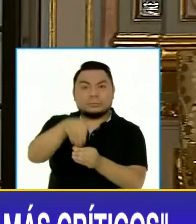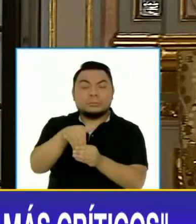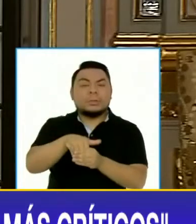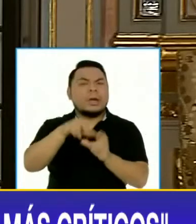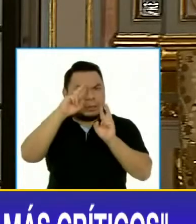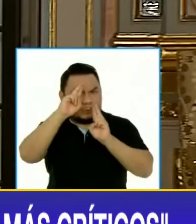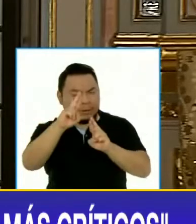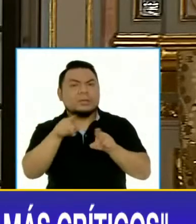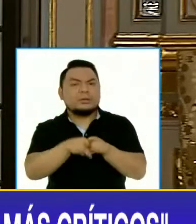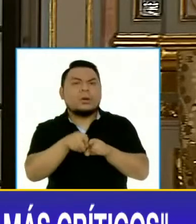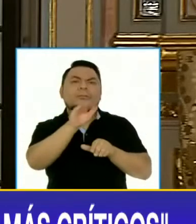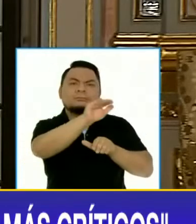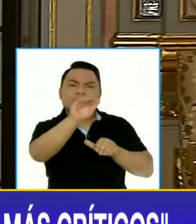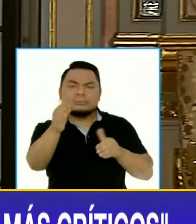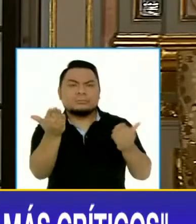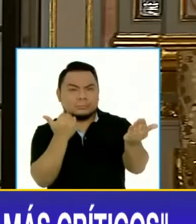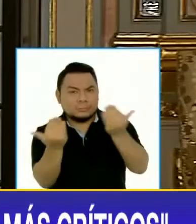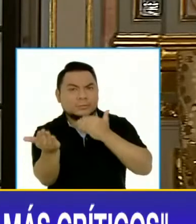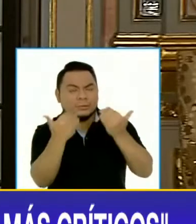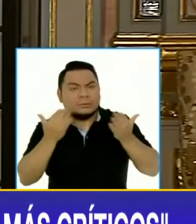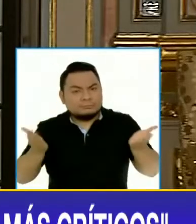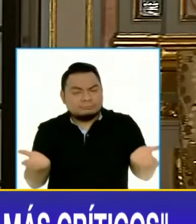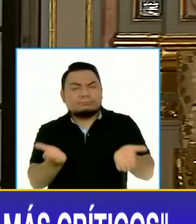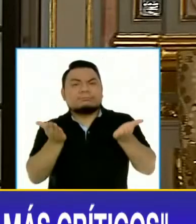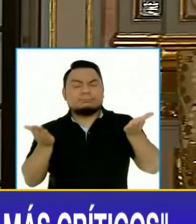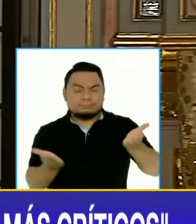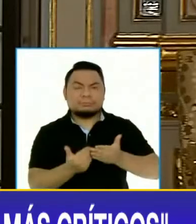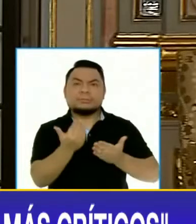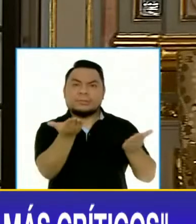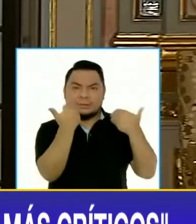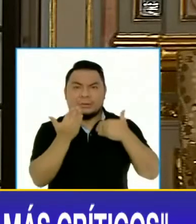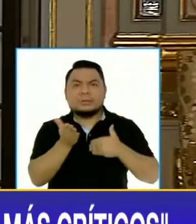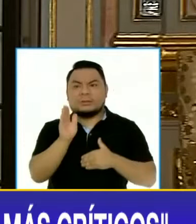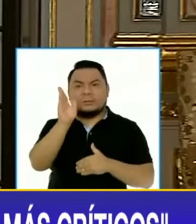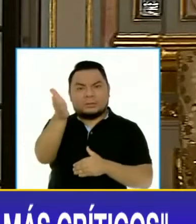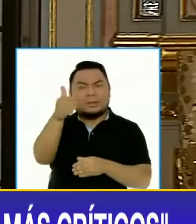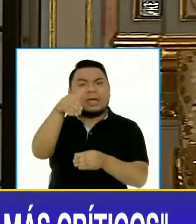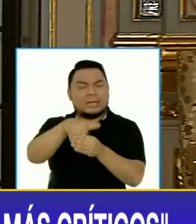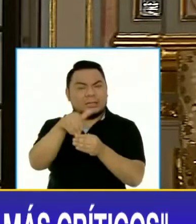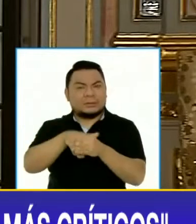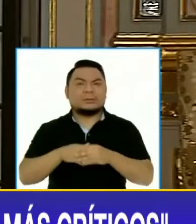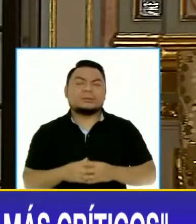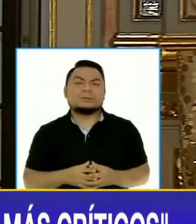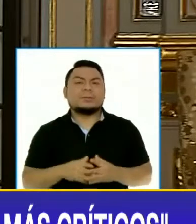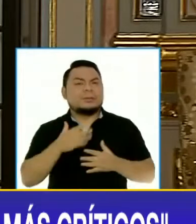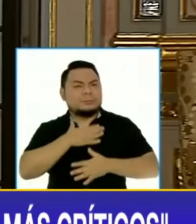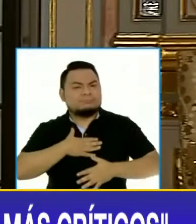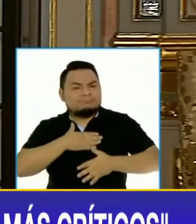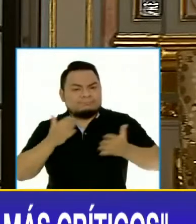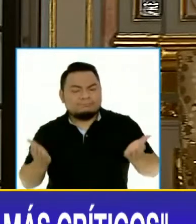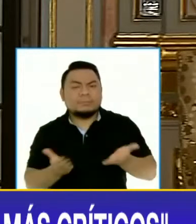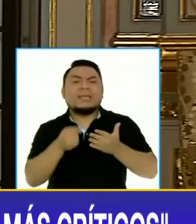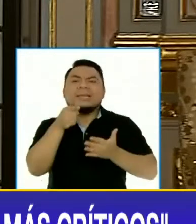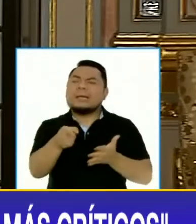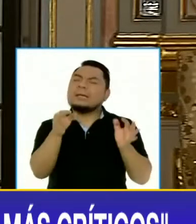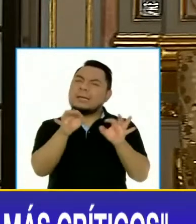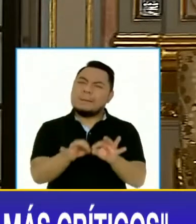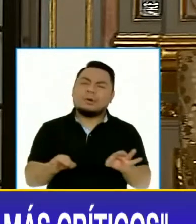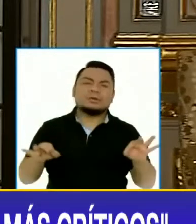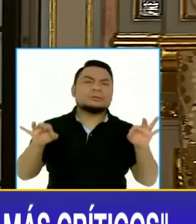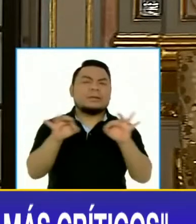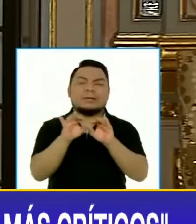a participar con firmeza y entusiasmo en este acto electoral, que tiene una